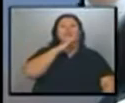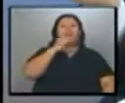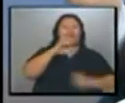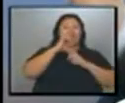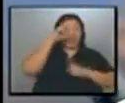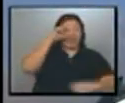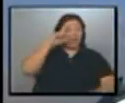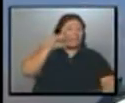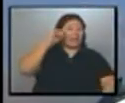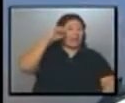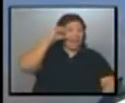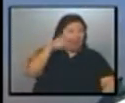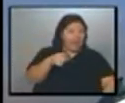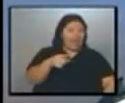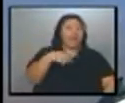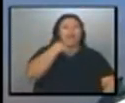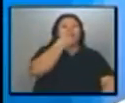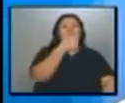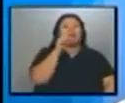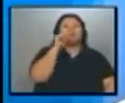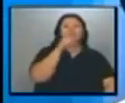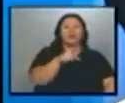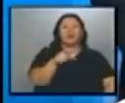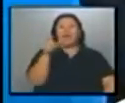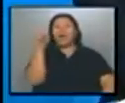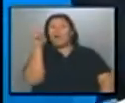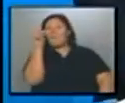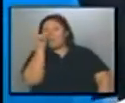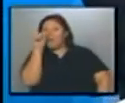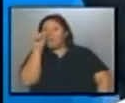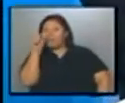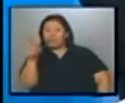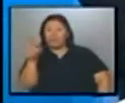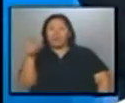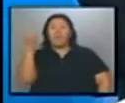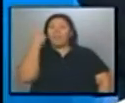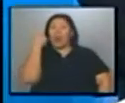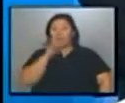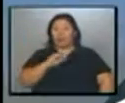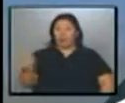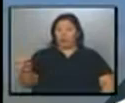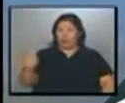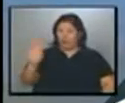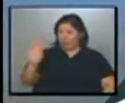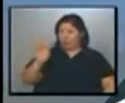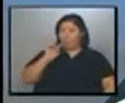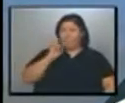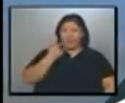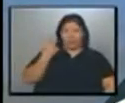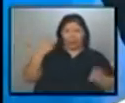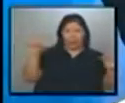del bebé de la hija de Palermo? Sí, de Jacqueline Dutra. Juega independiente el chico. Un hermano del Kun Agüero. Ah, pero no es apellido Del Castillo.